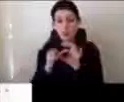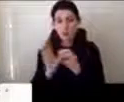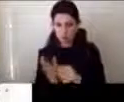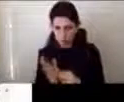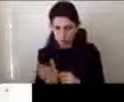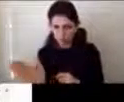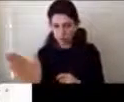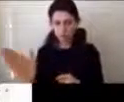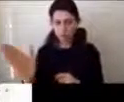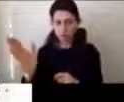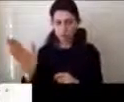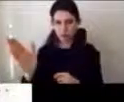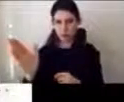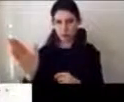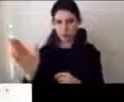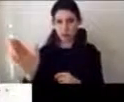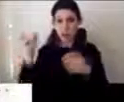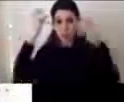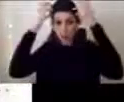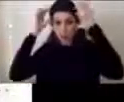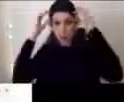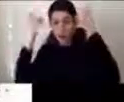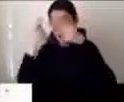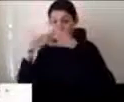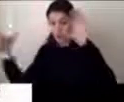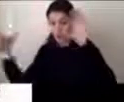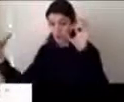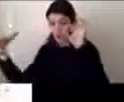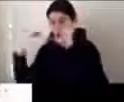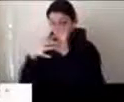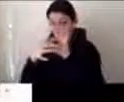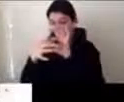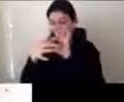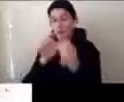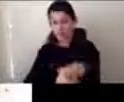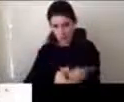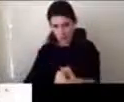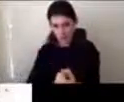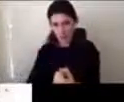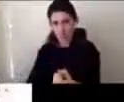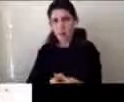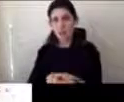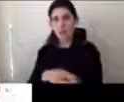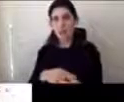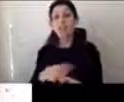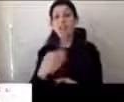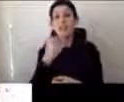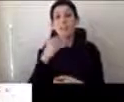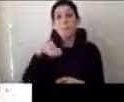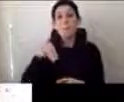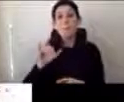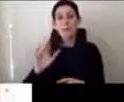distintas estructuras cerebrales, ¿no es cierto? Y la mielinización hace que entonces